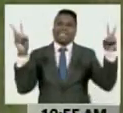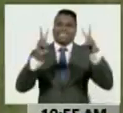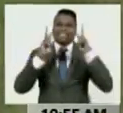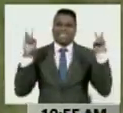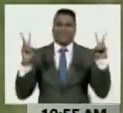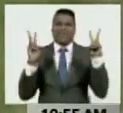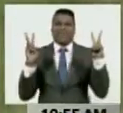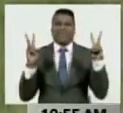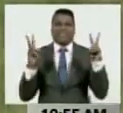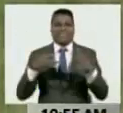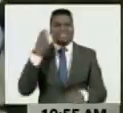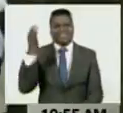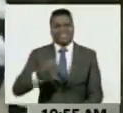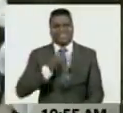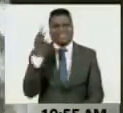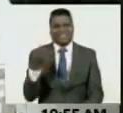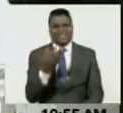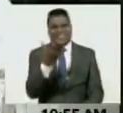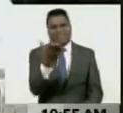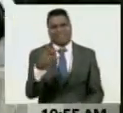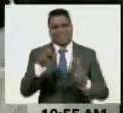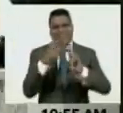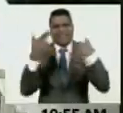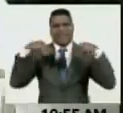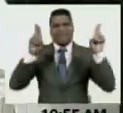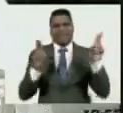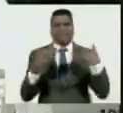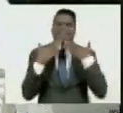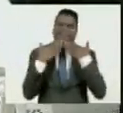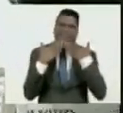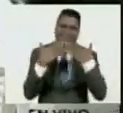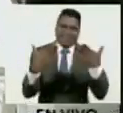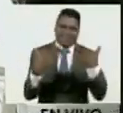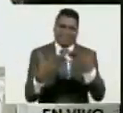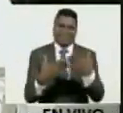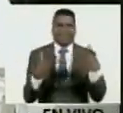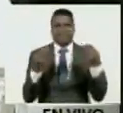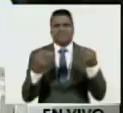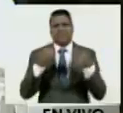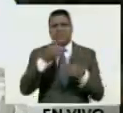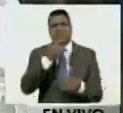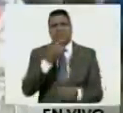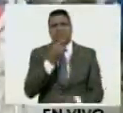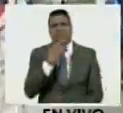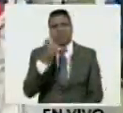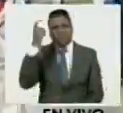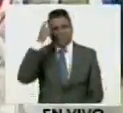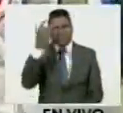es y será siempre la paz. Muchas gracias y muy buenos días.